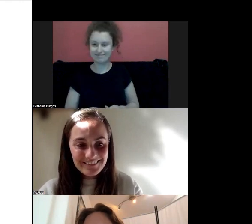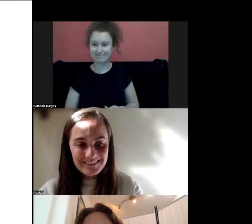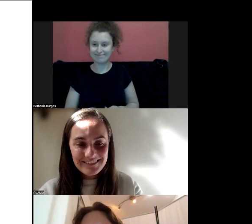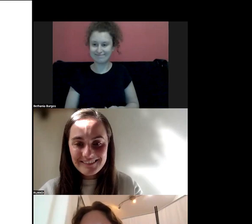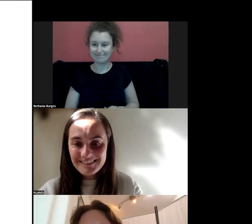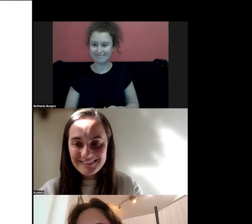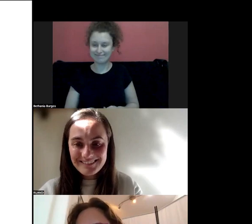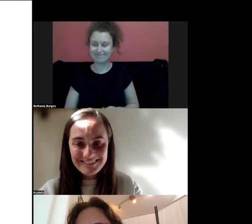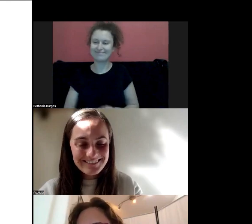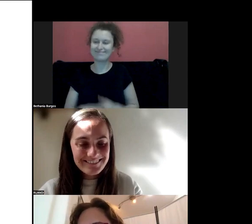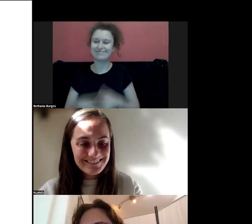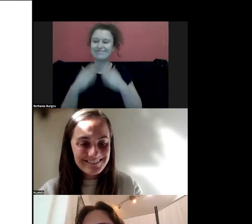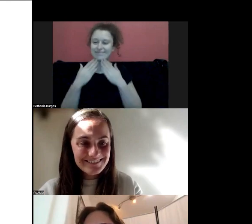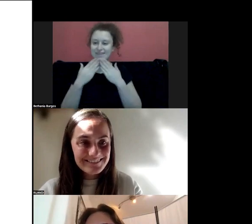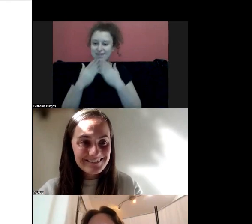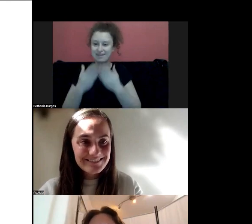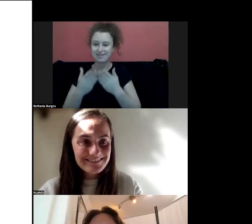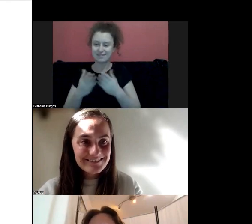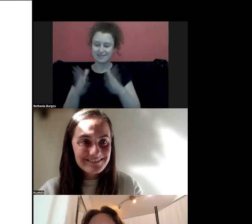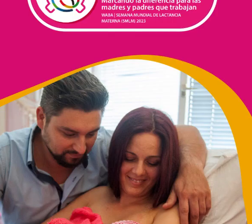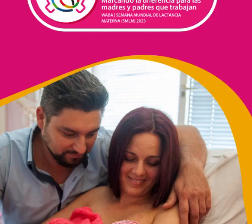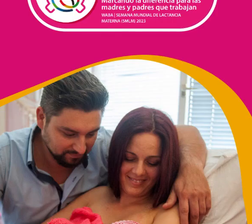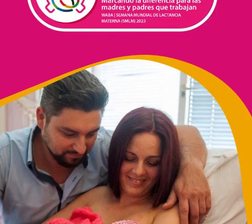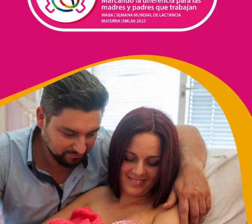A vosotros.